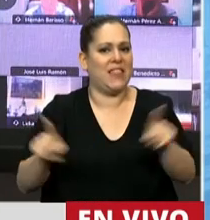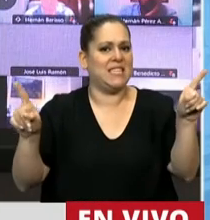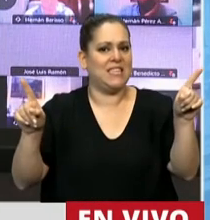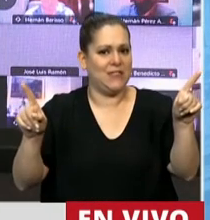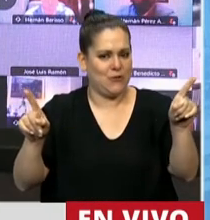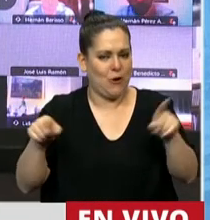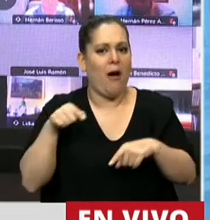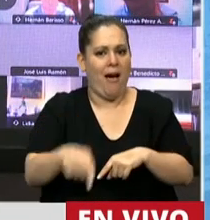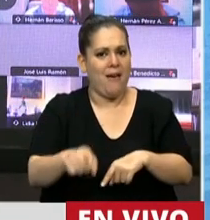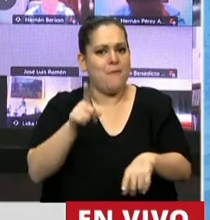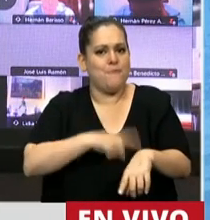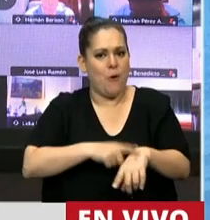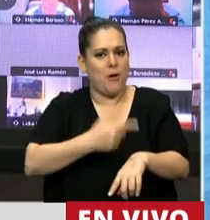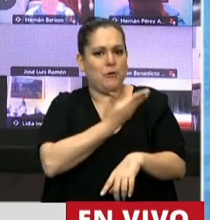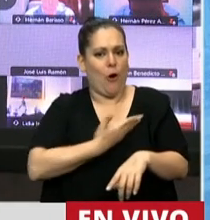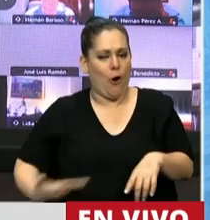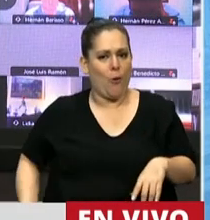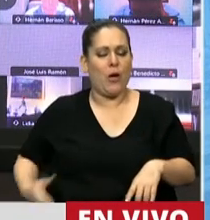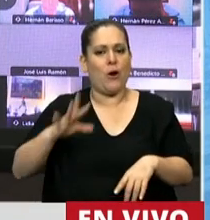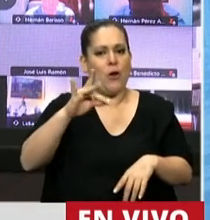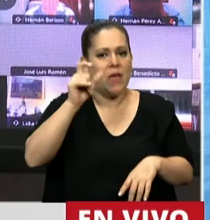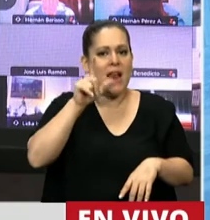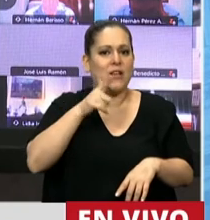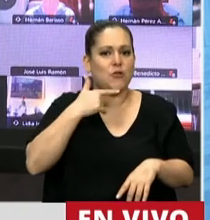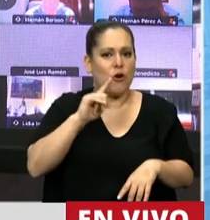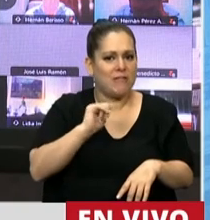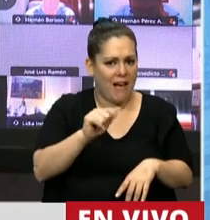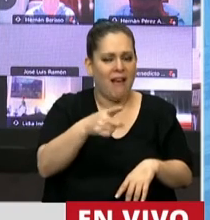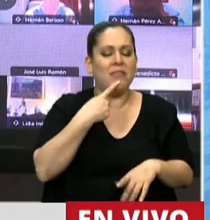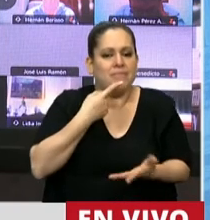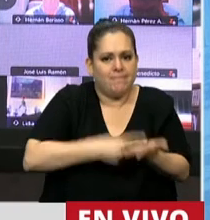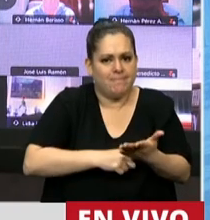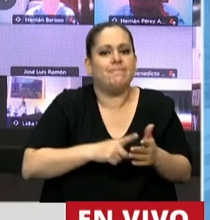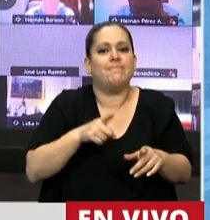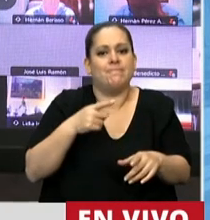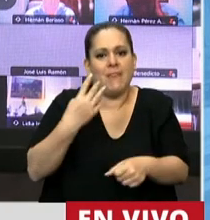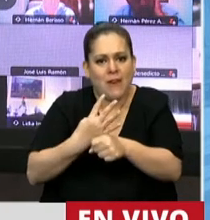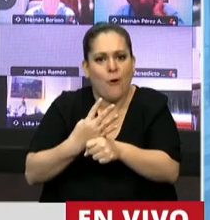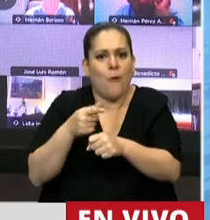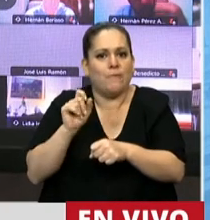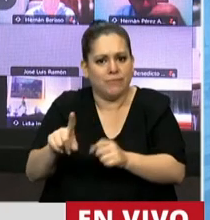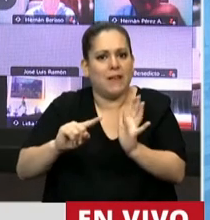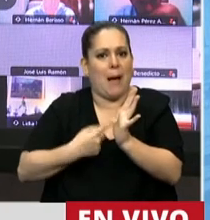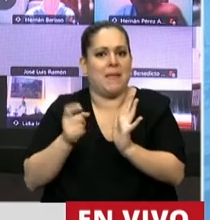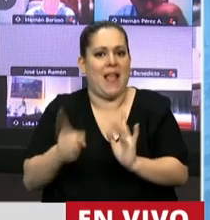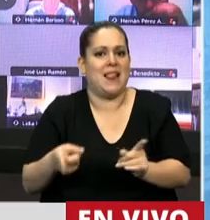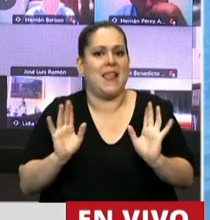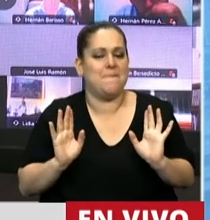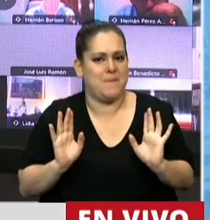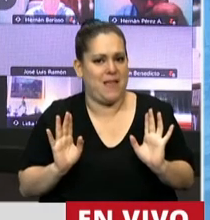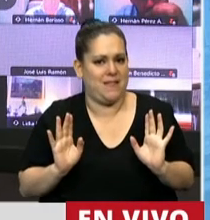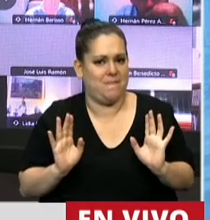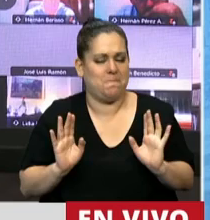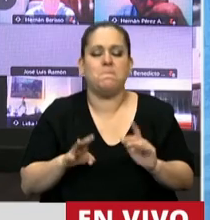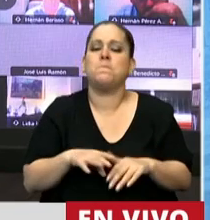l entonces el gobierno del doctor de la sota tomó respecto de esta iniciativa y para aquellos